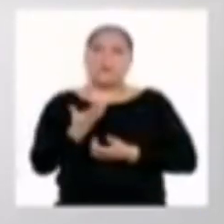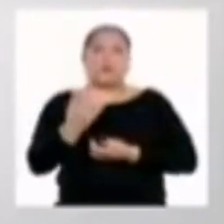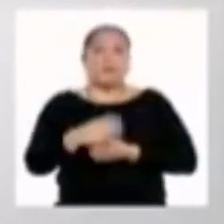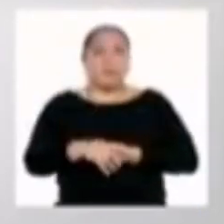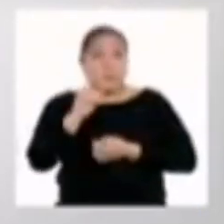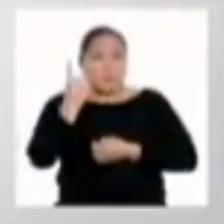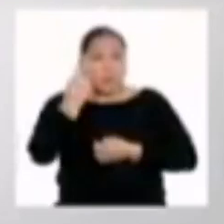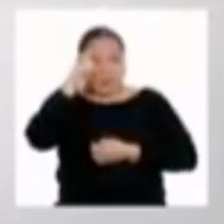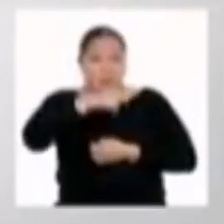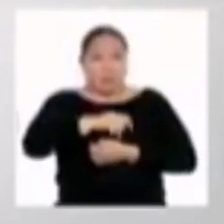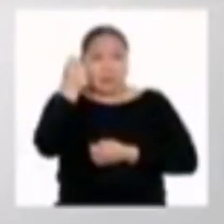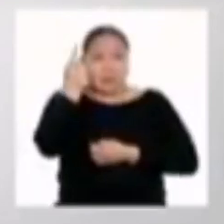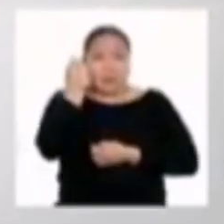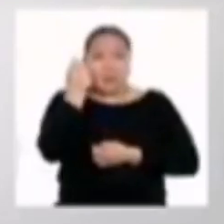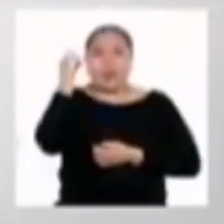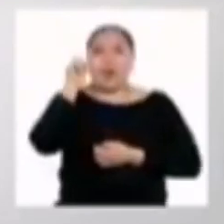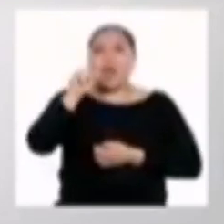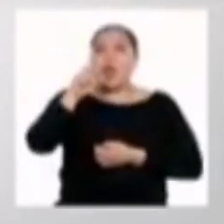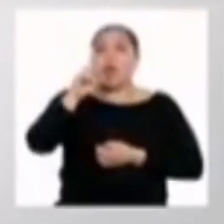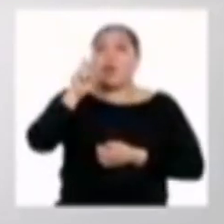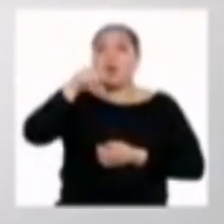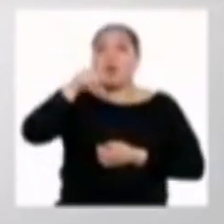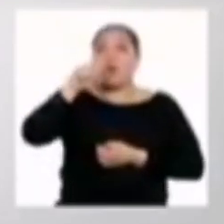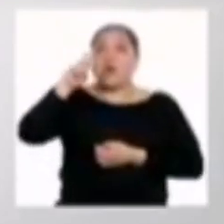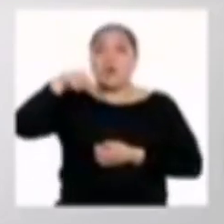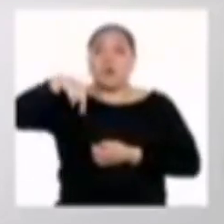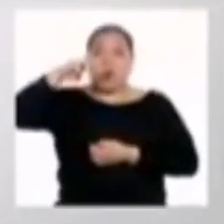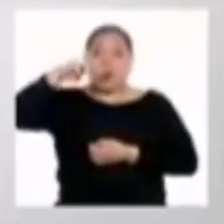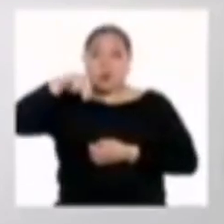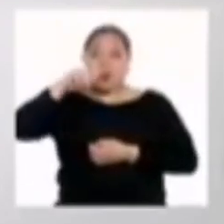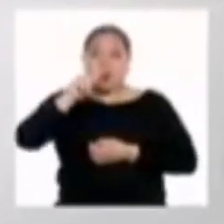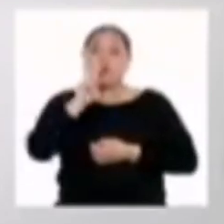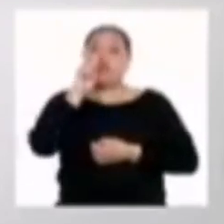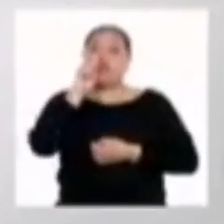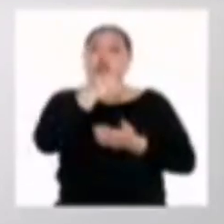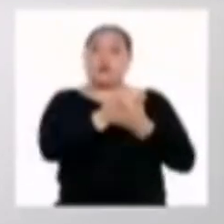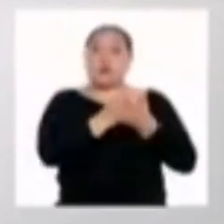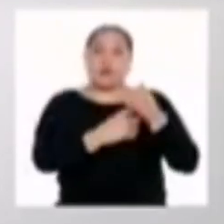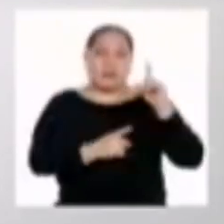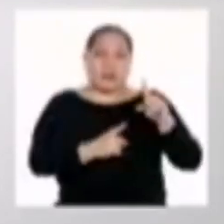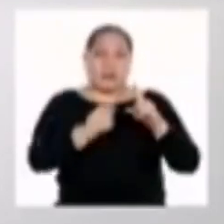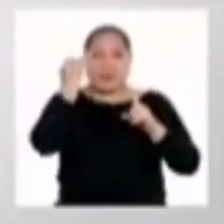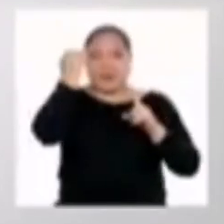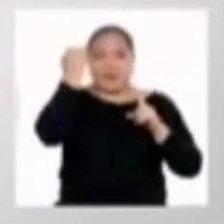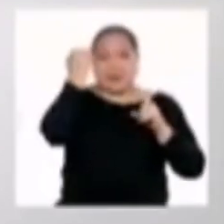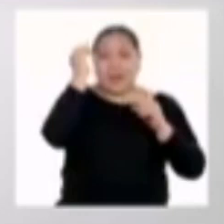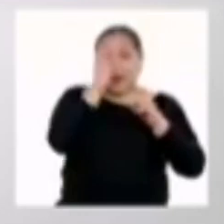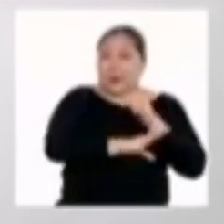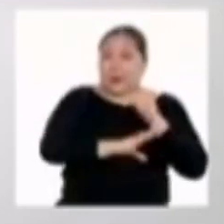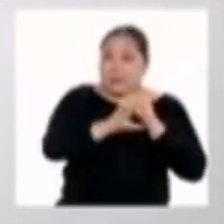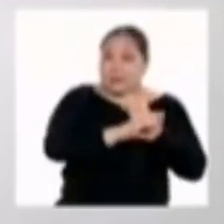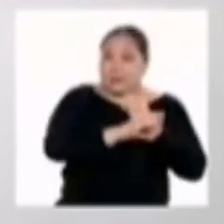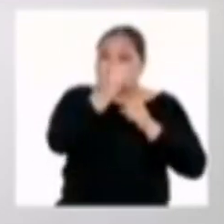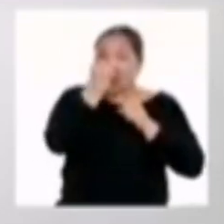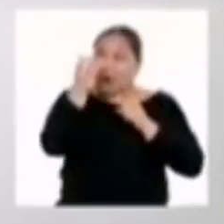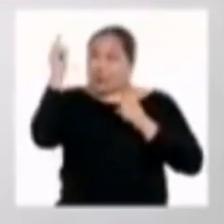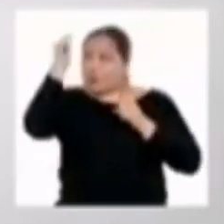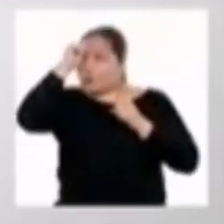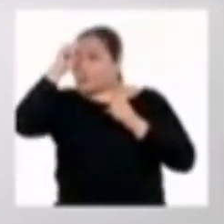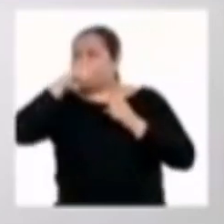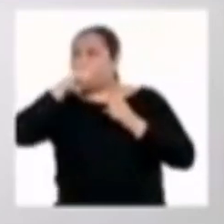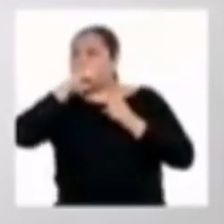comprender que los argumentos tienen dos partes básicas. Una idea principal, a la que algunos